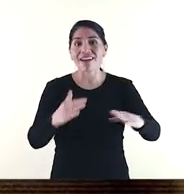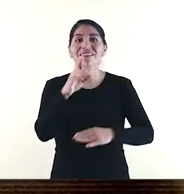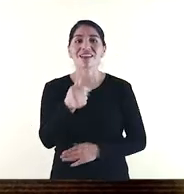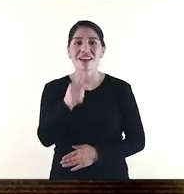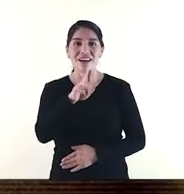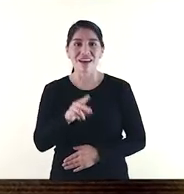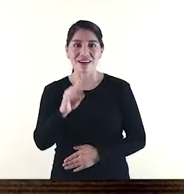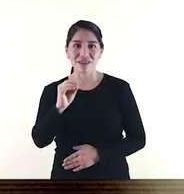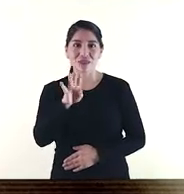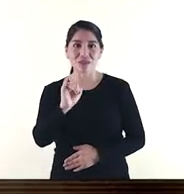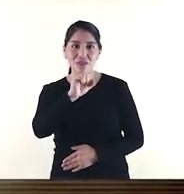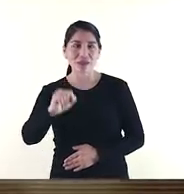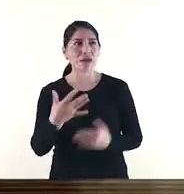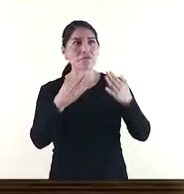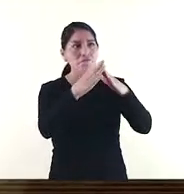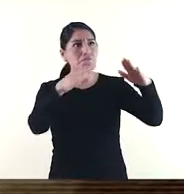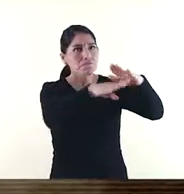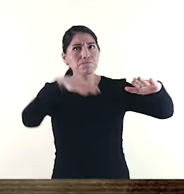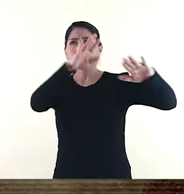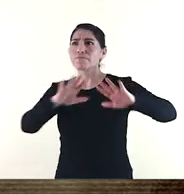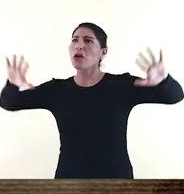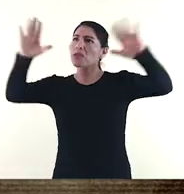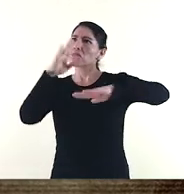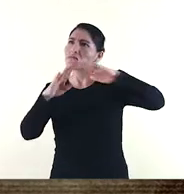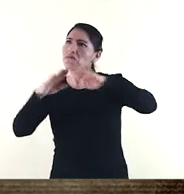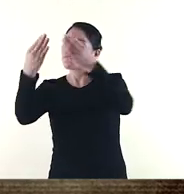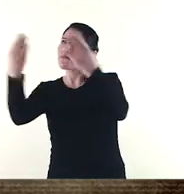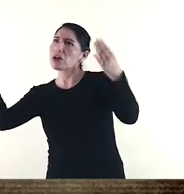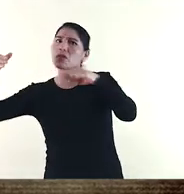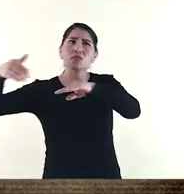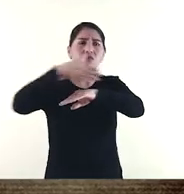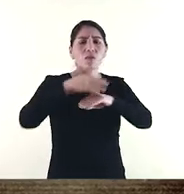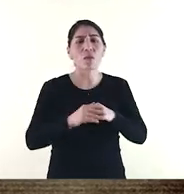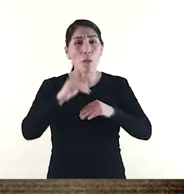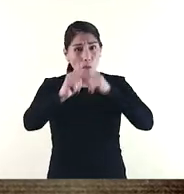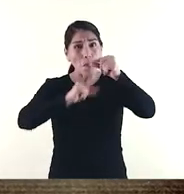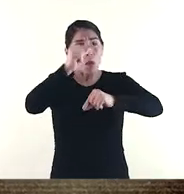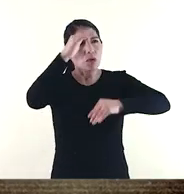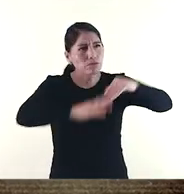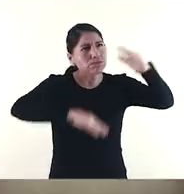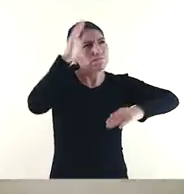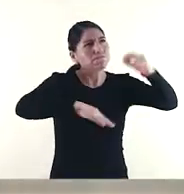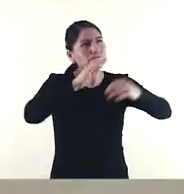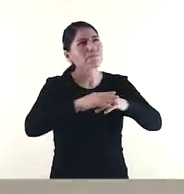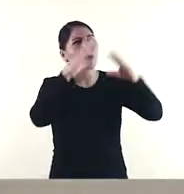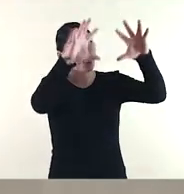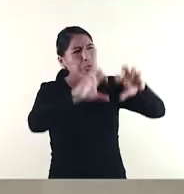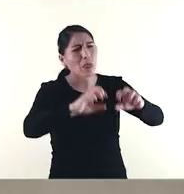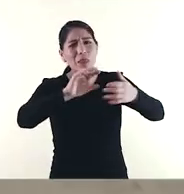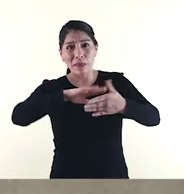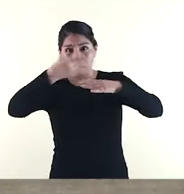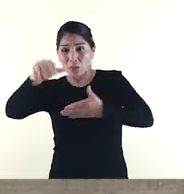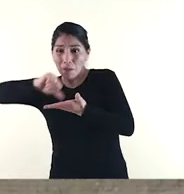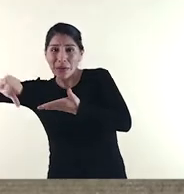Casa Arzobispal y tenía una sencilla fachada con un balcón corrido. A través del tiempo, la construcción fue arruinándose dando un